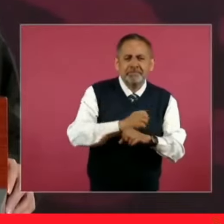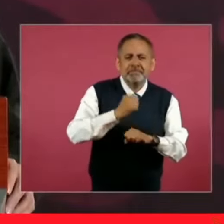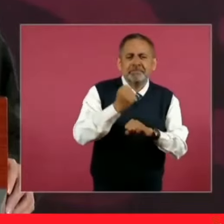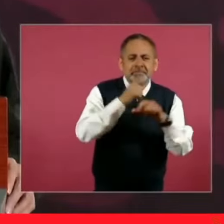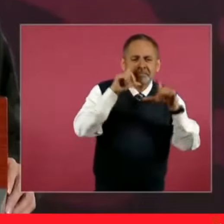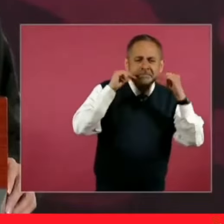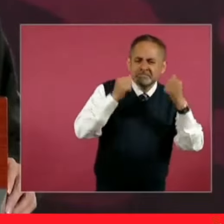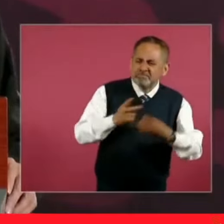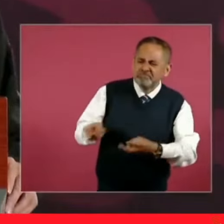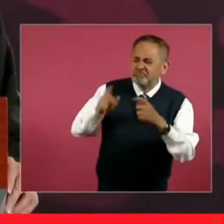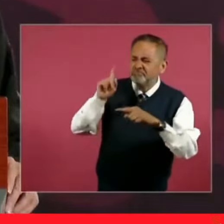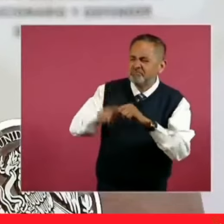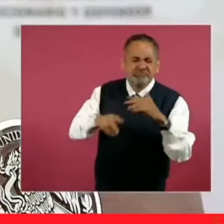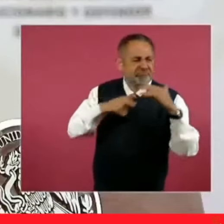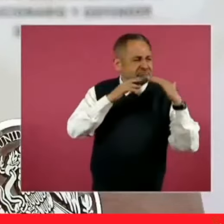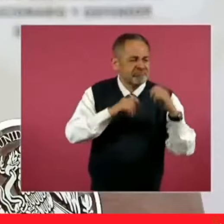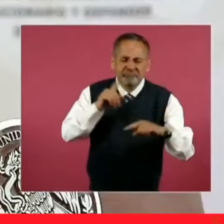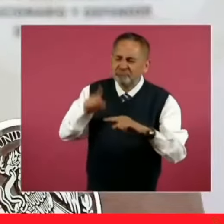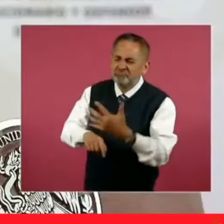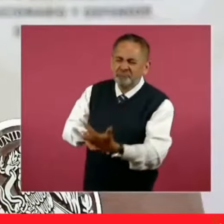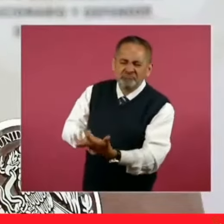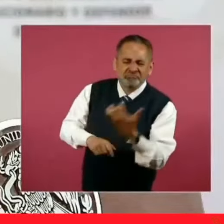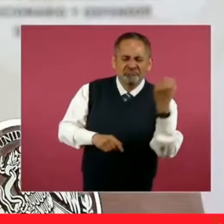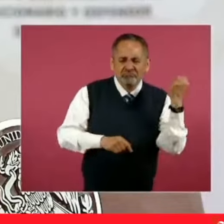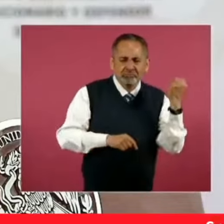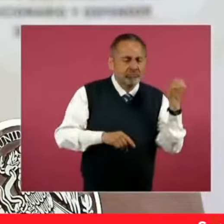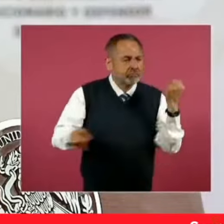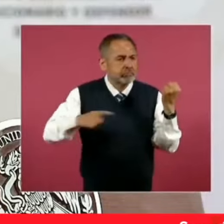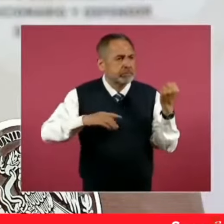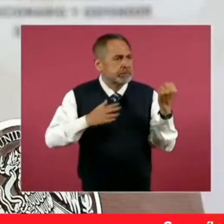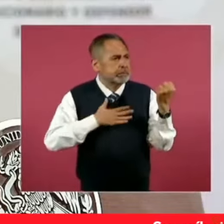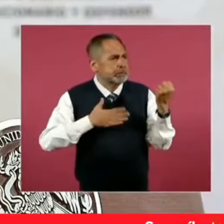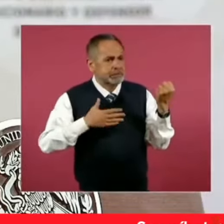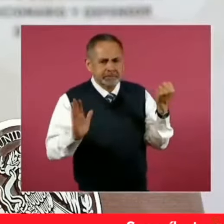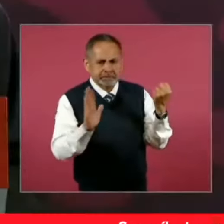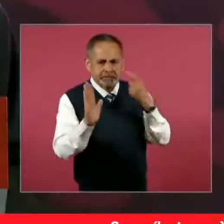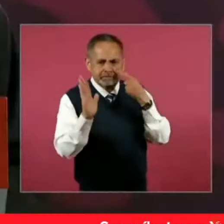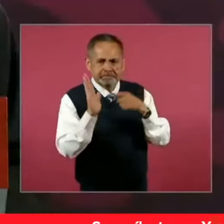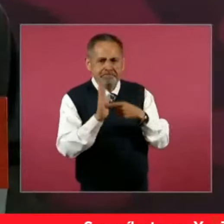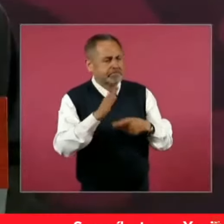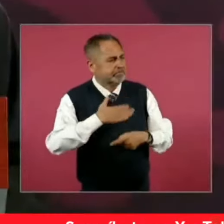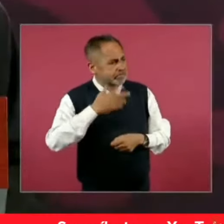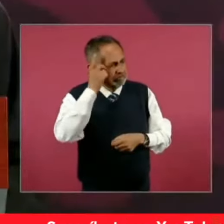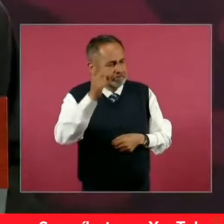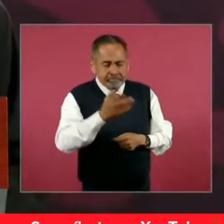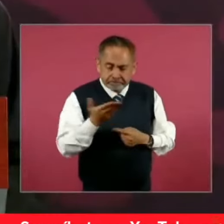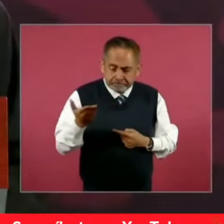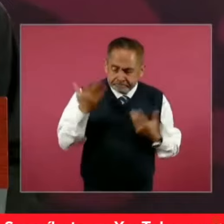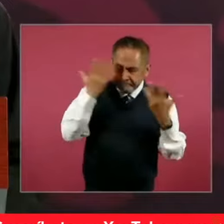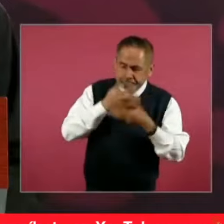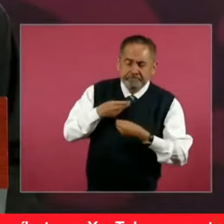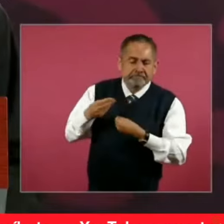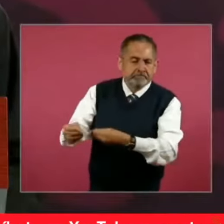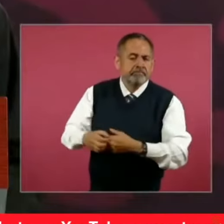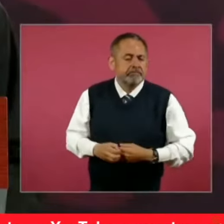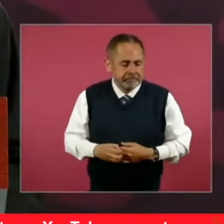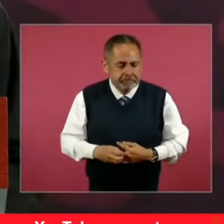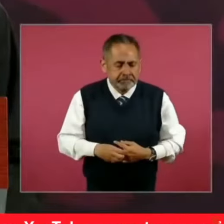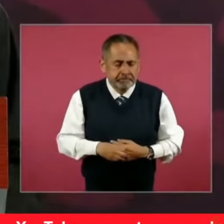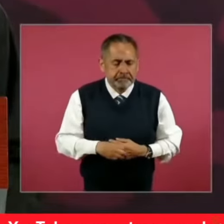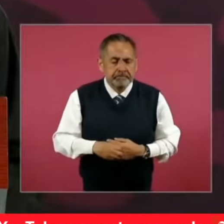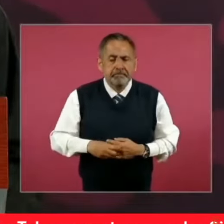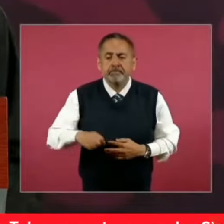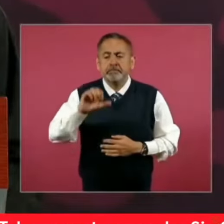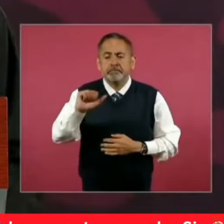Plan de Ayala, por los hacendados, científicos y caciques a la sombra de la corrupción y de la justicia venal. El archivo nació con